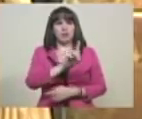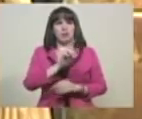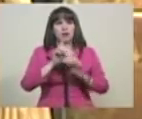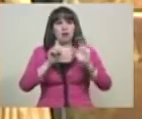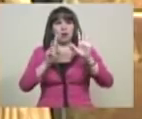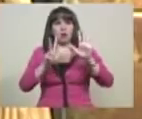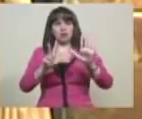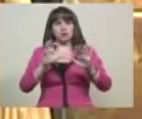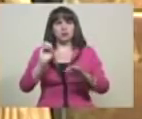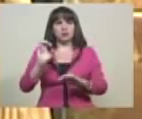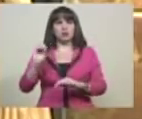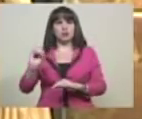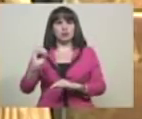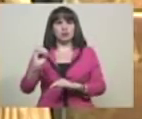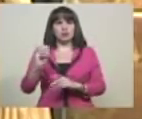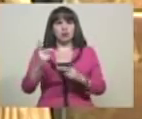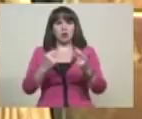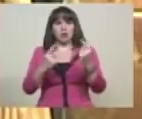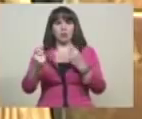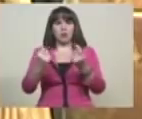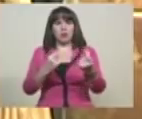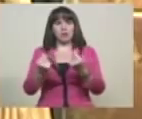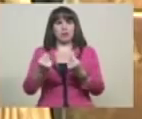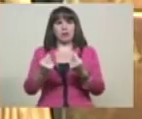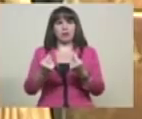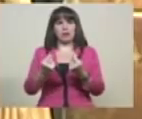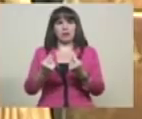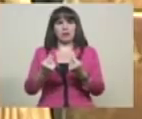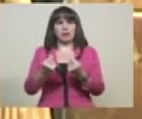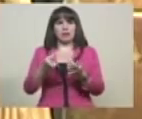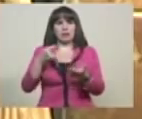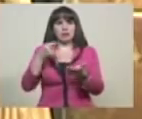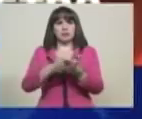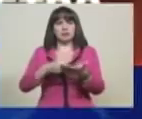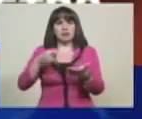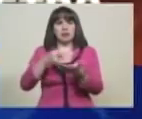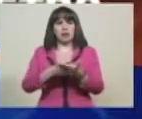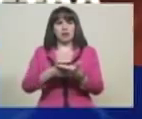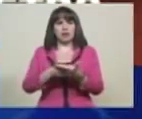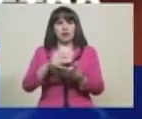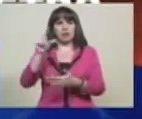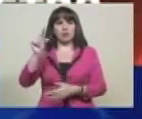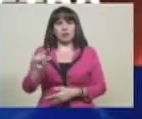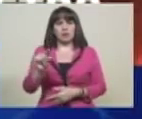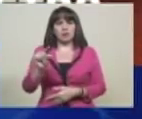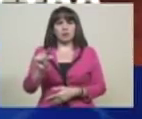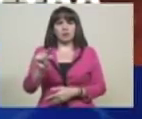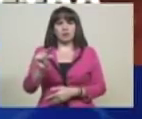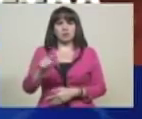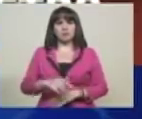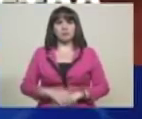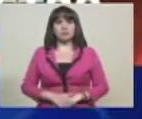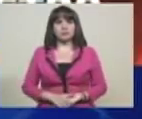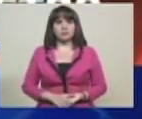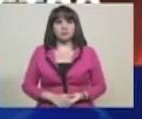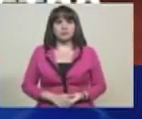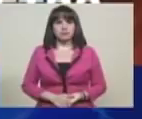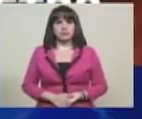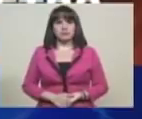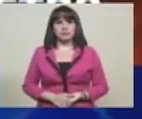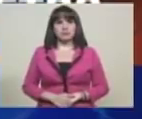1.800 bolívares devengarán los trabajadores en salario mínimo, los pensionados, las pensionadas